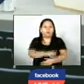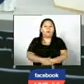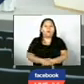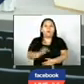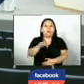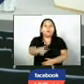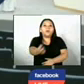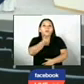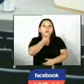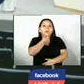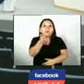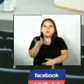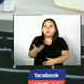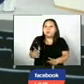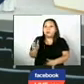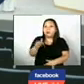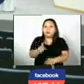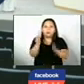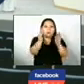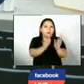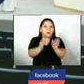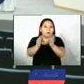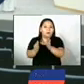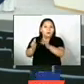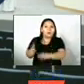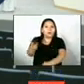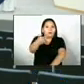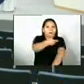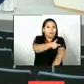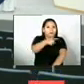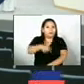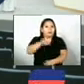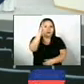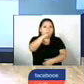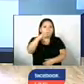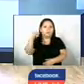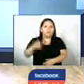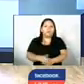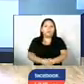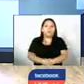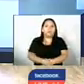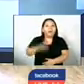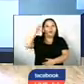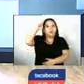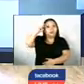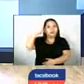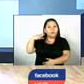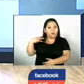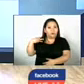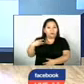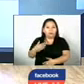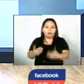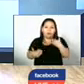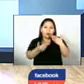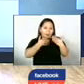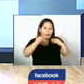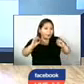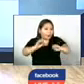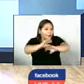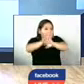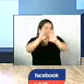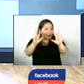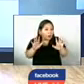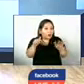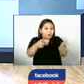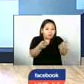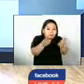la información que se ha generado sobre el proceso de la vacunación en nuestro país recibo importante aclararle a los amigos televidentes que